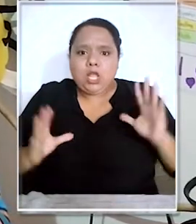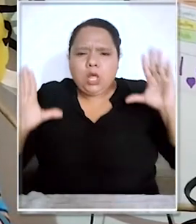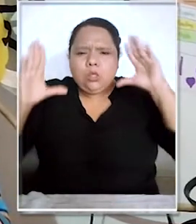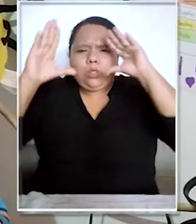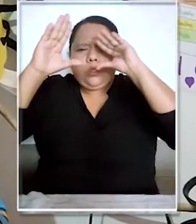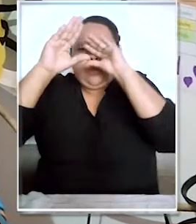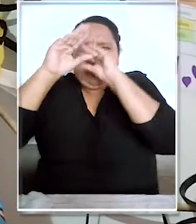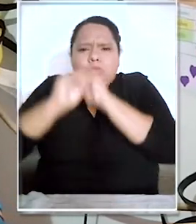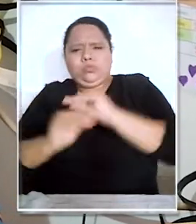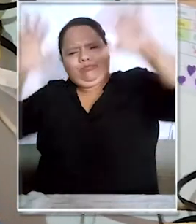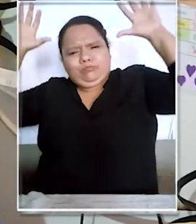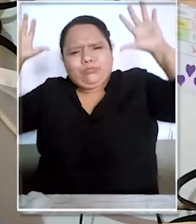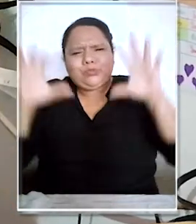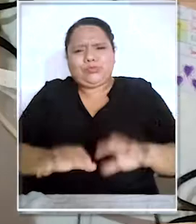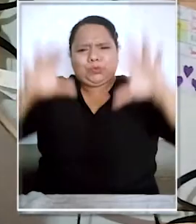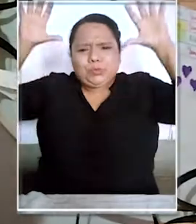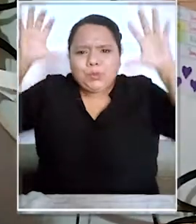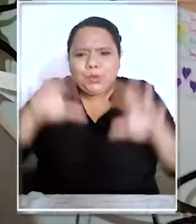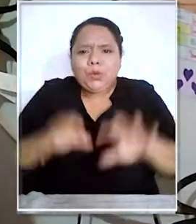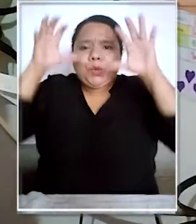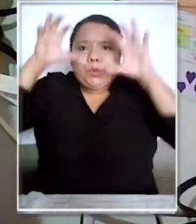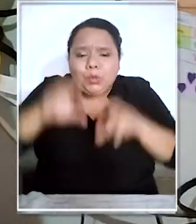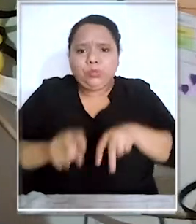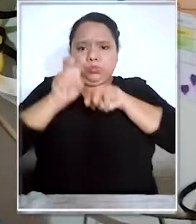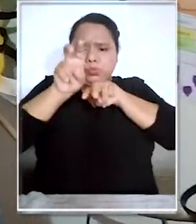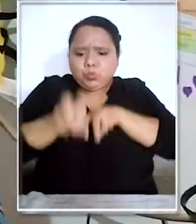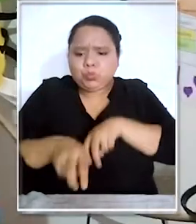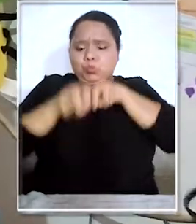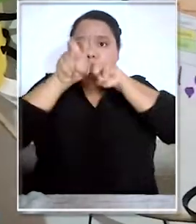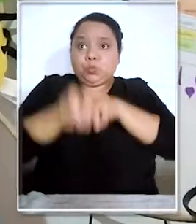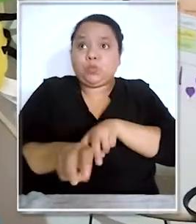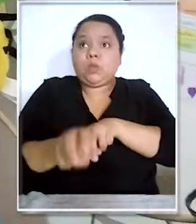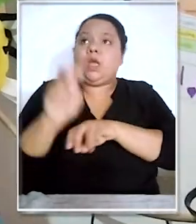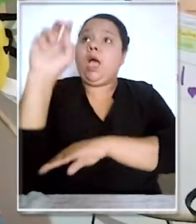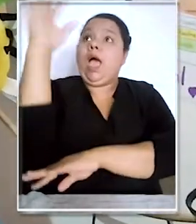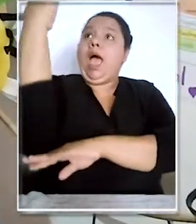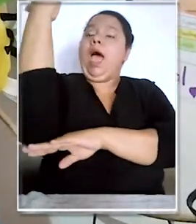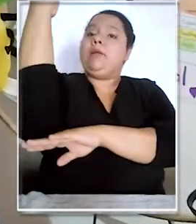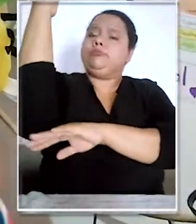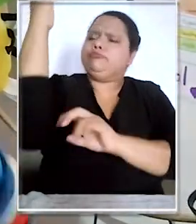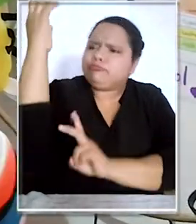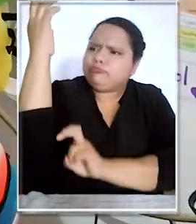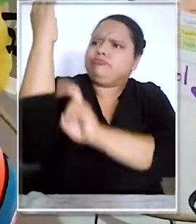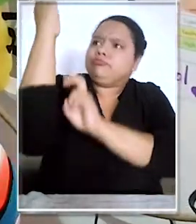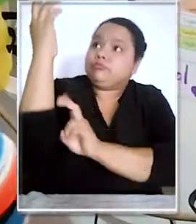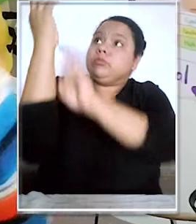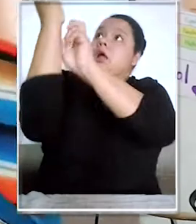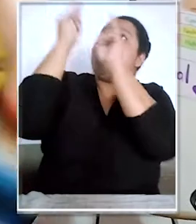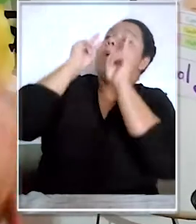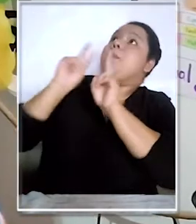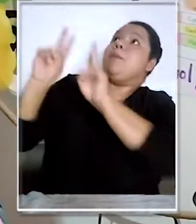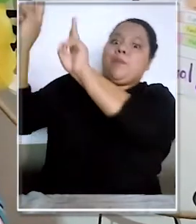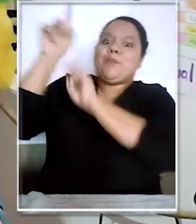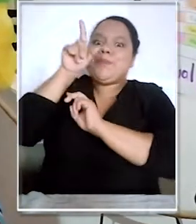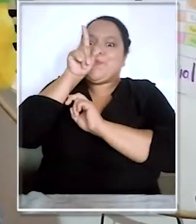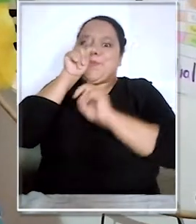bajo las ramas de un árbol altísimo, vio hacia arriba y ¡sorpresa! Allí estaba un lindo